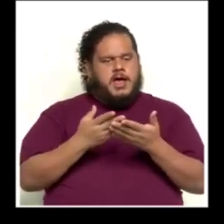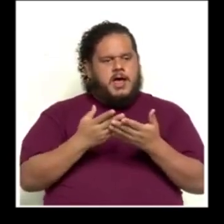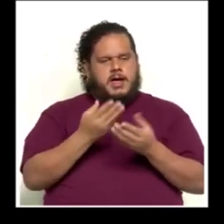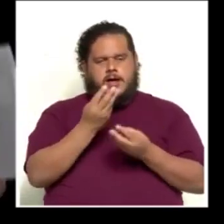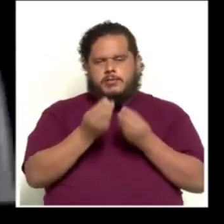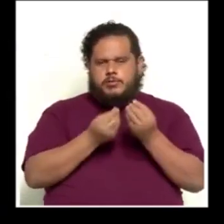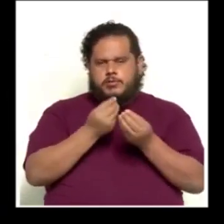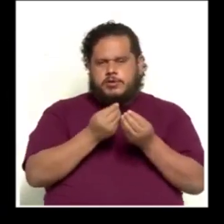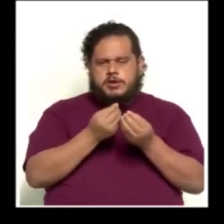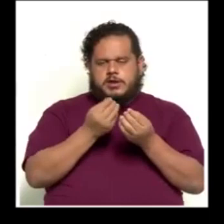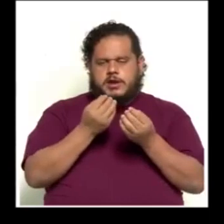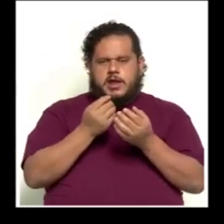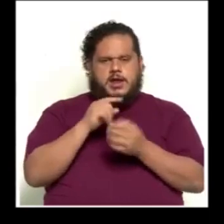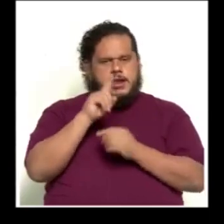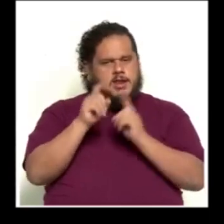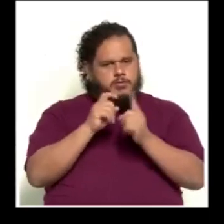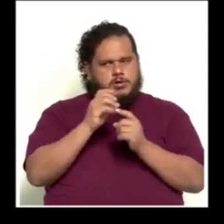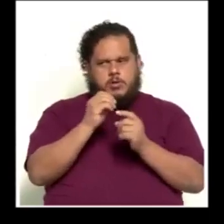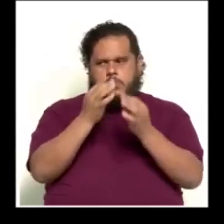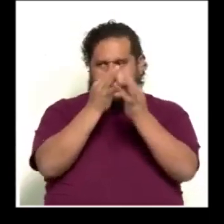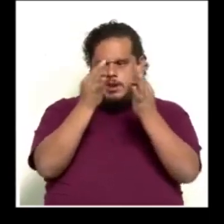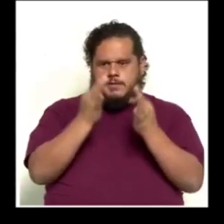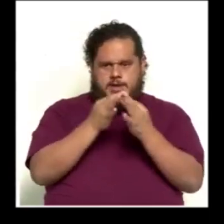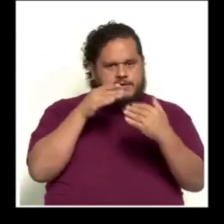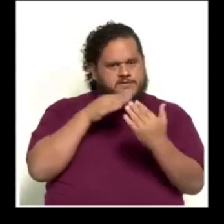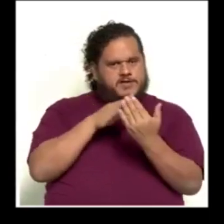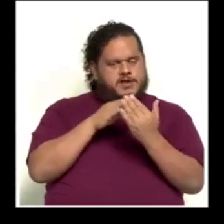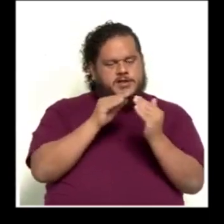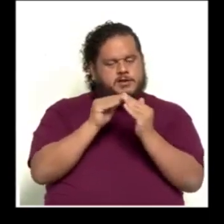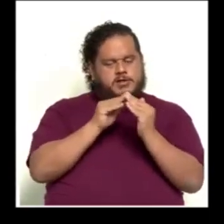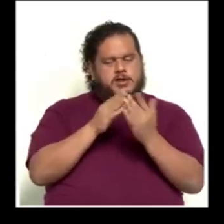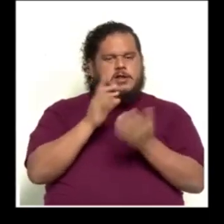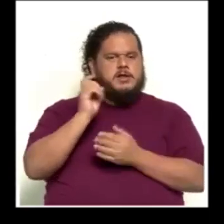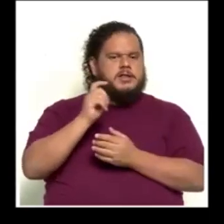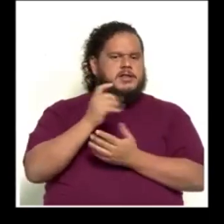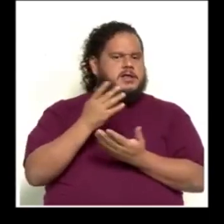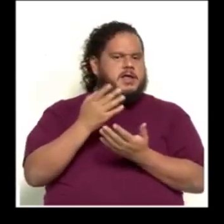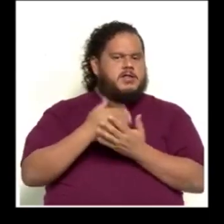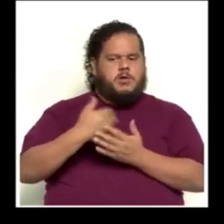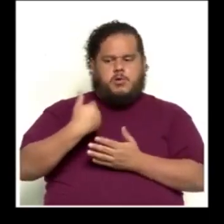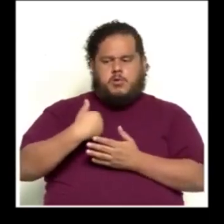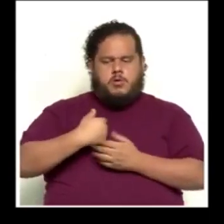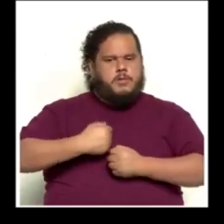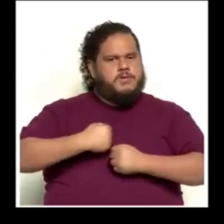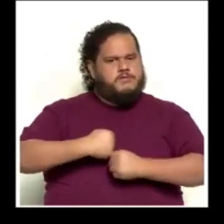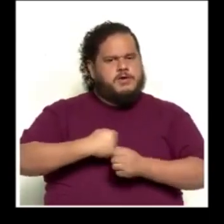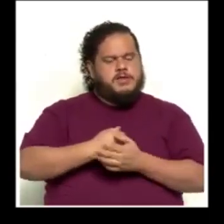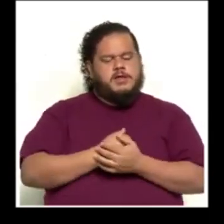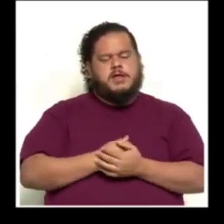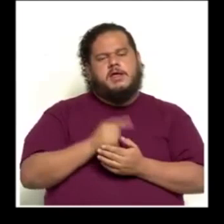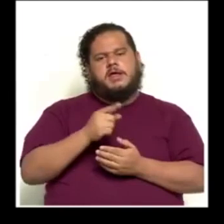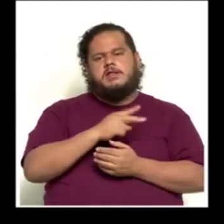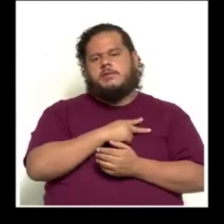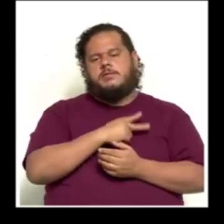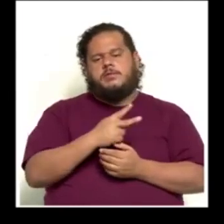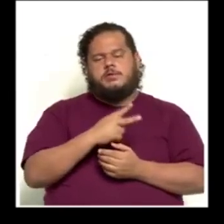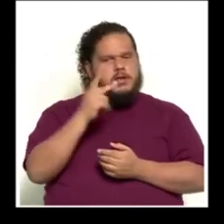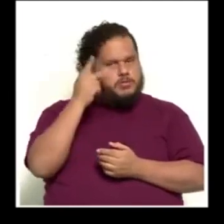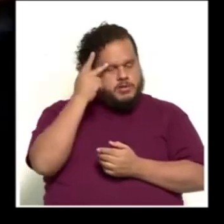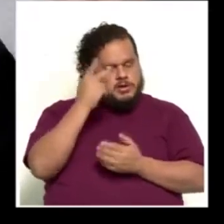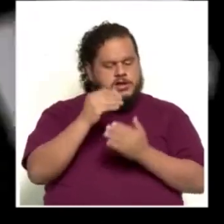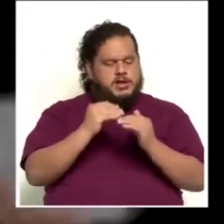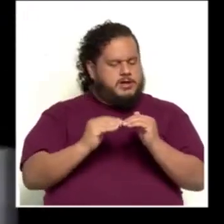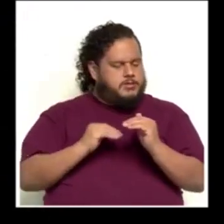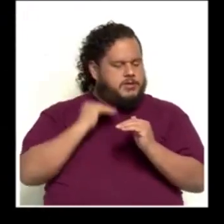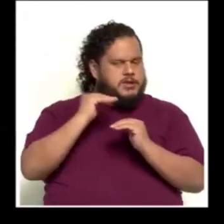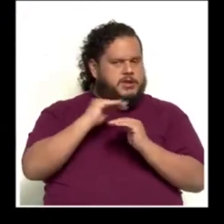o la imagen ante la ciudadanía de que lo que se necesita es efectivamente ese hombre fuerte, ¿verdad? Esa voluntad política por